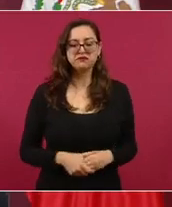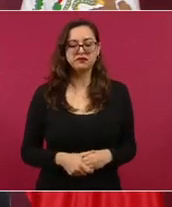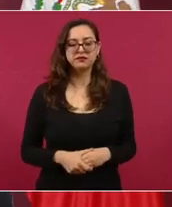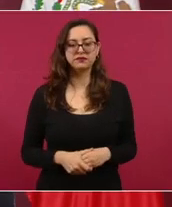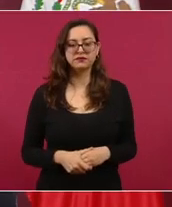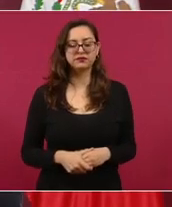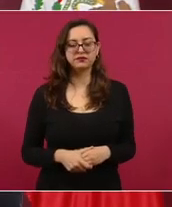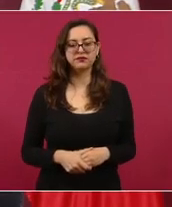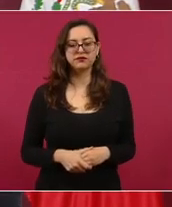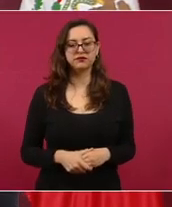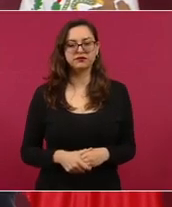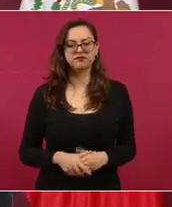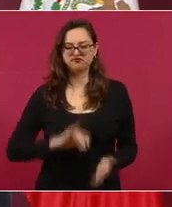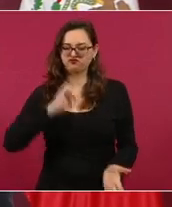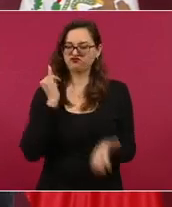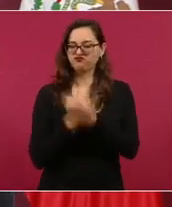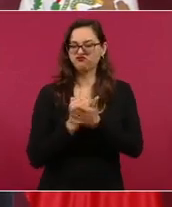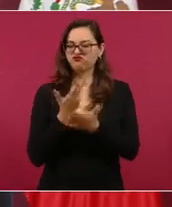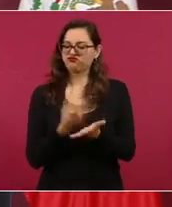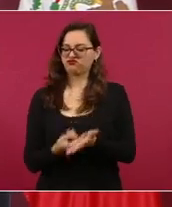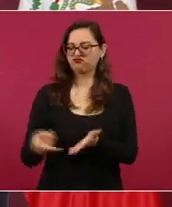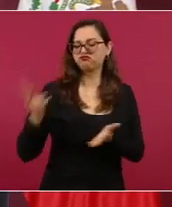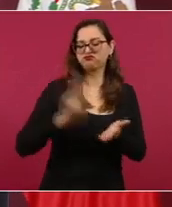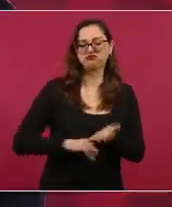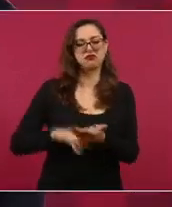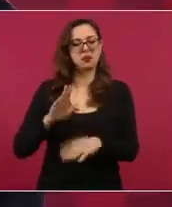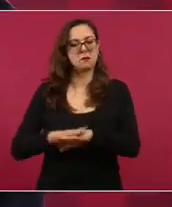te impongo aranceles,